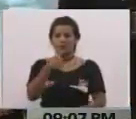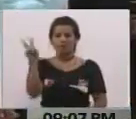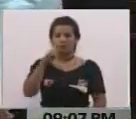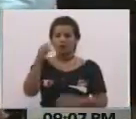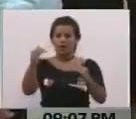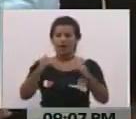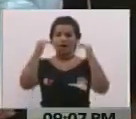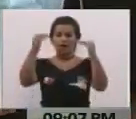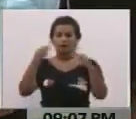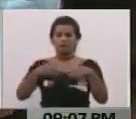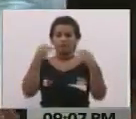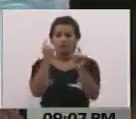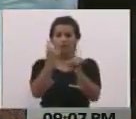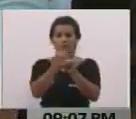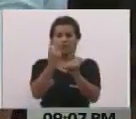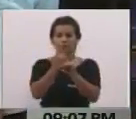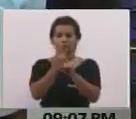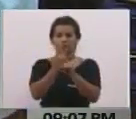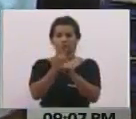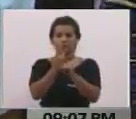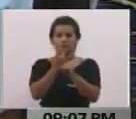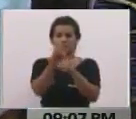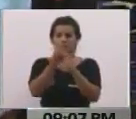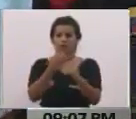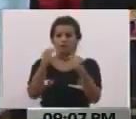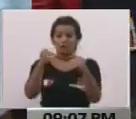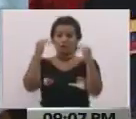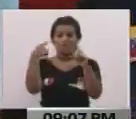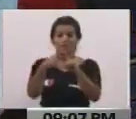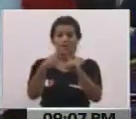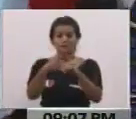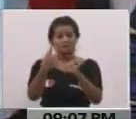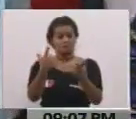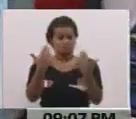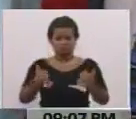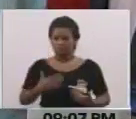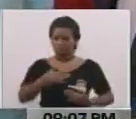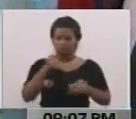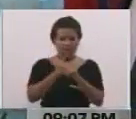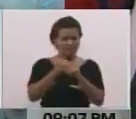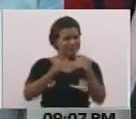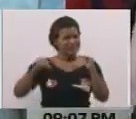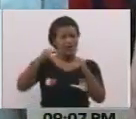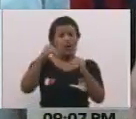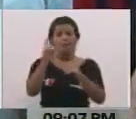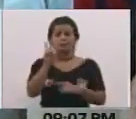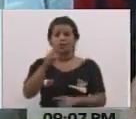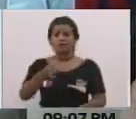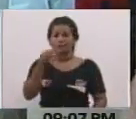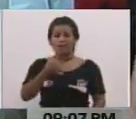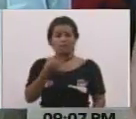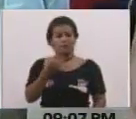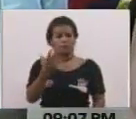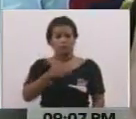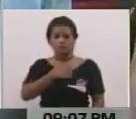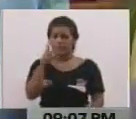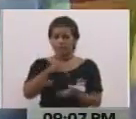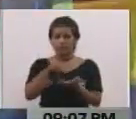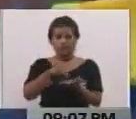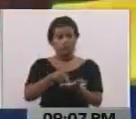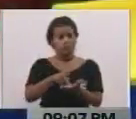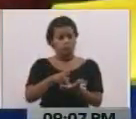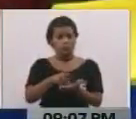estas competencias de alto nivel y de alto rendimiento, donde Venezuela sigue jugando un